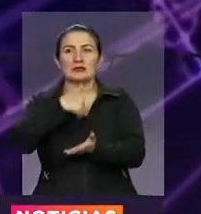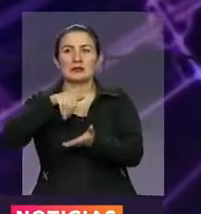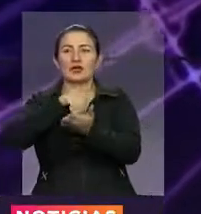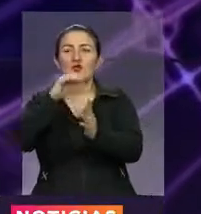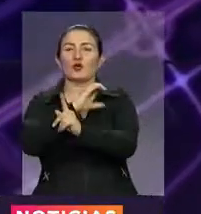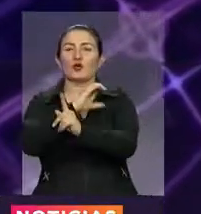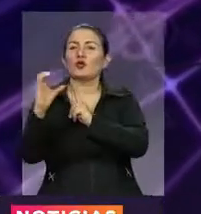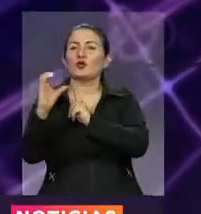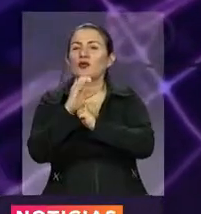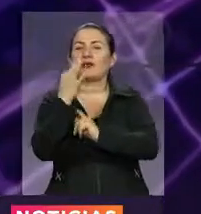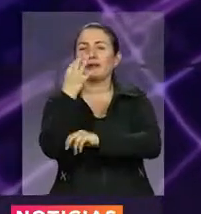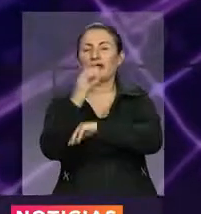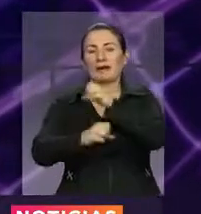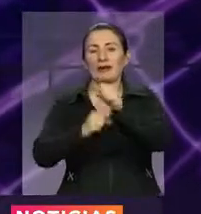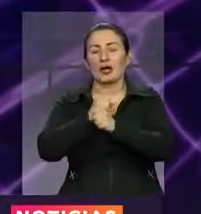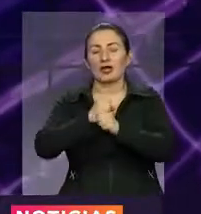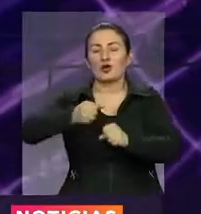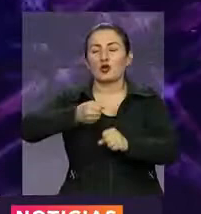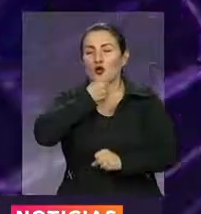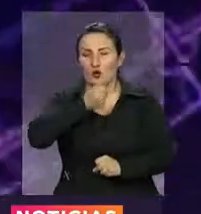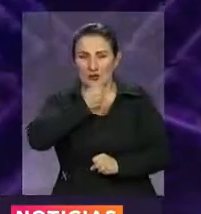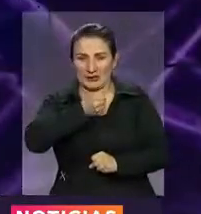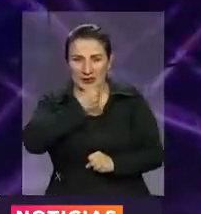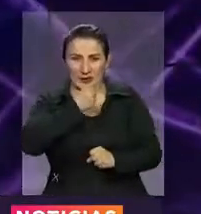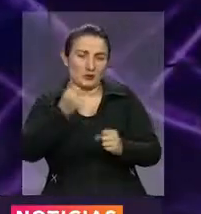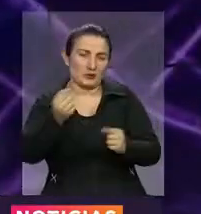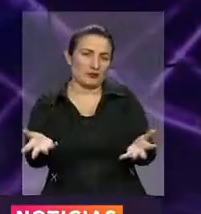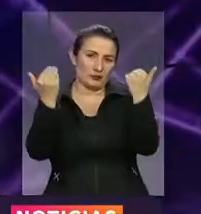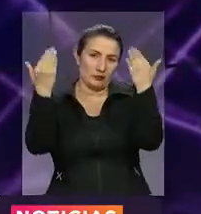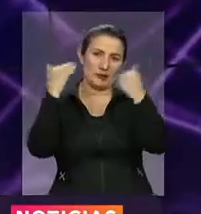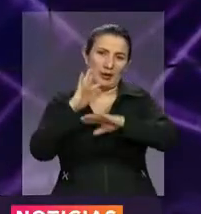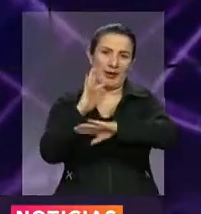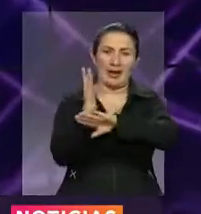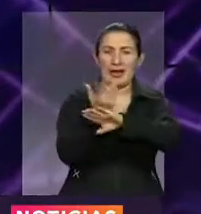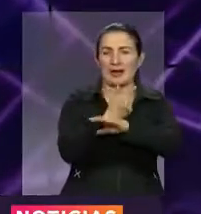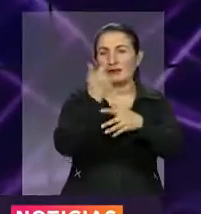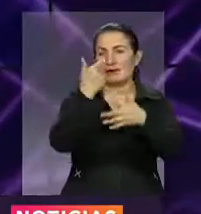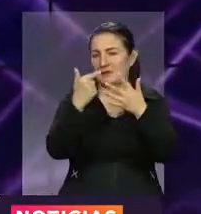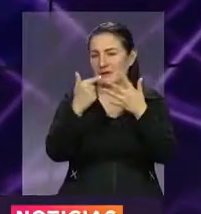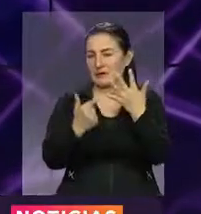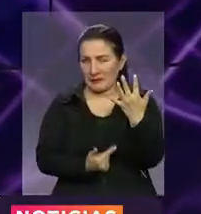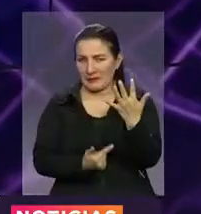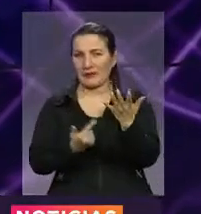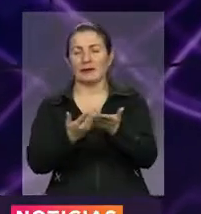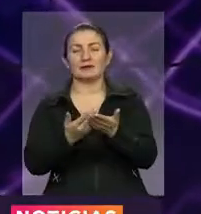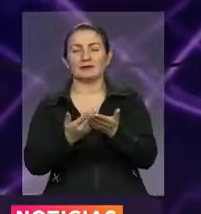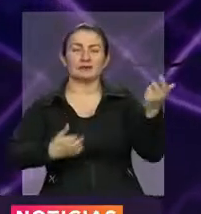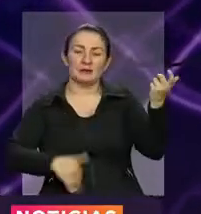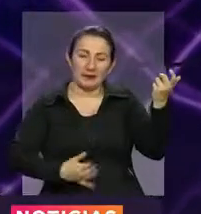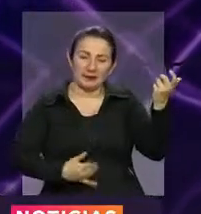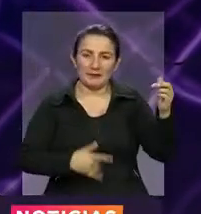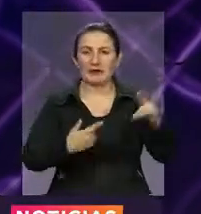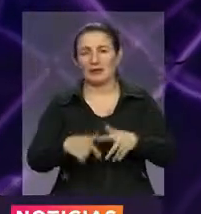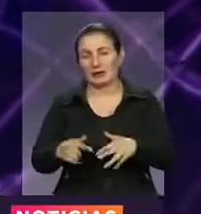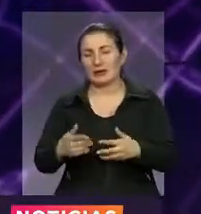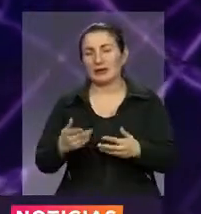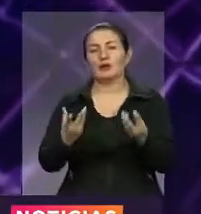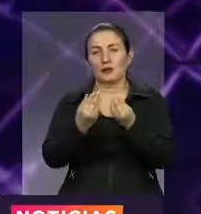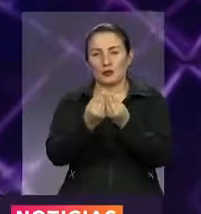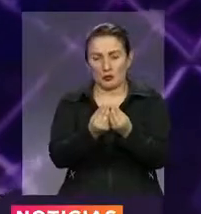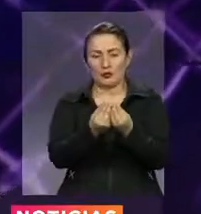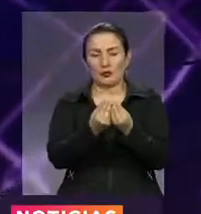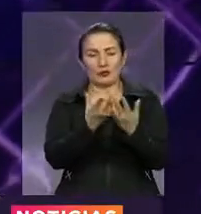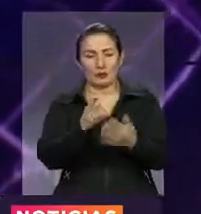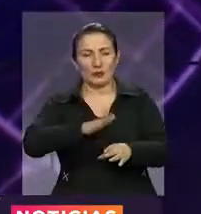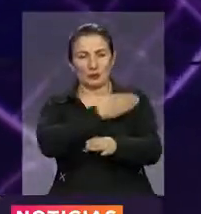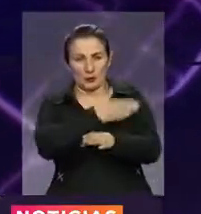sus 30 años con un concierto que convocó a artistas como Edson Belandia, Carmelo Torres, Los Gaiteros de San Jacinto y La Muchacha, entre